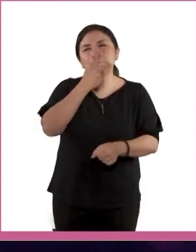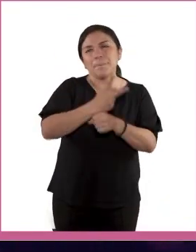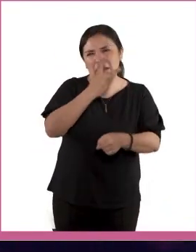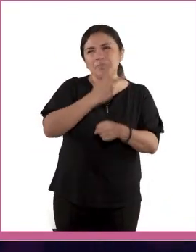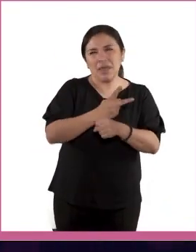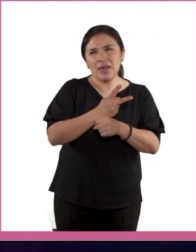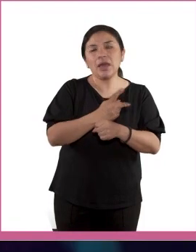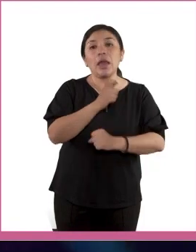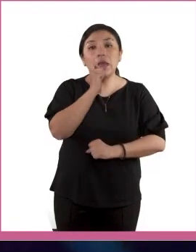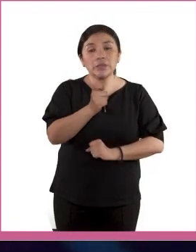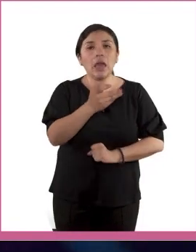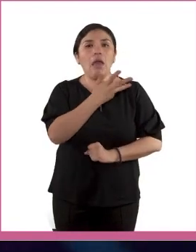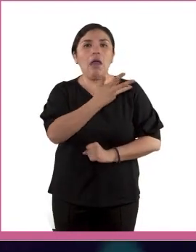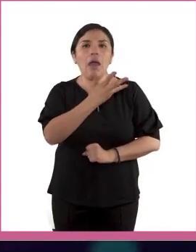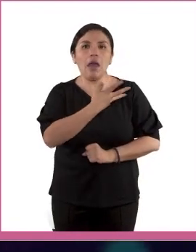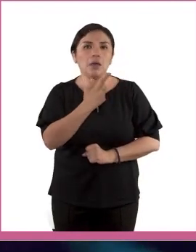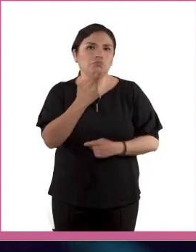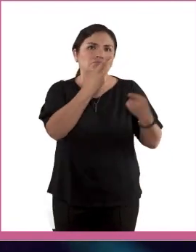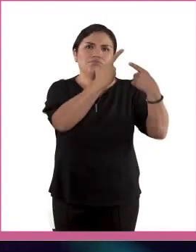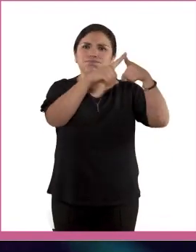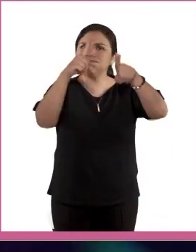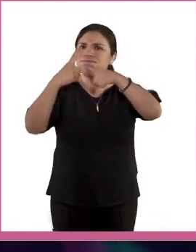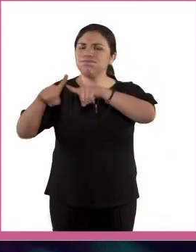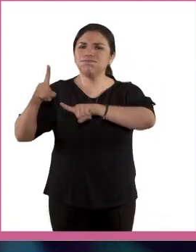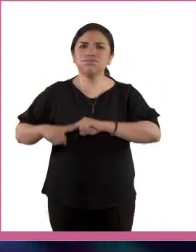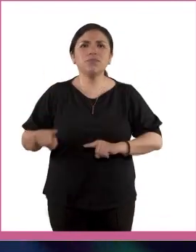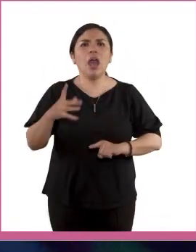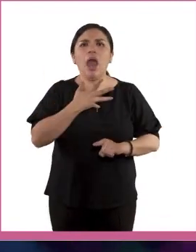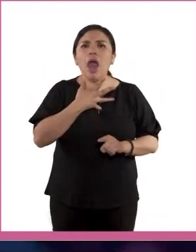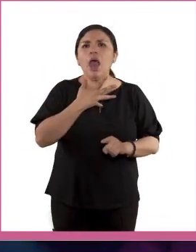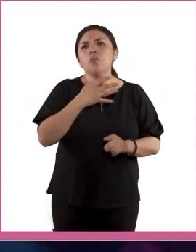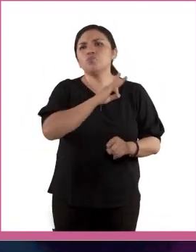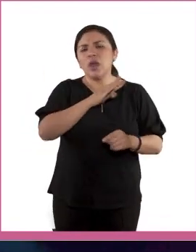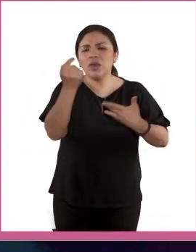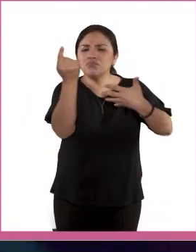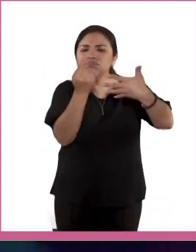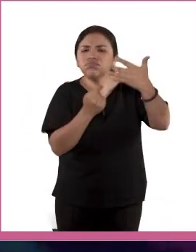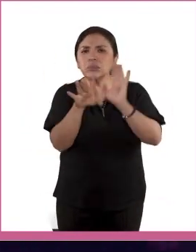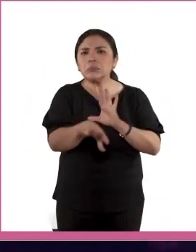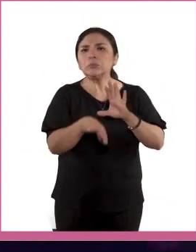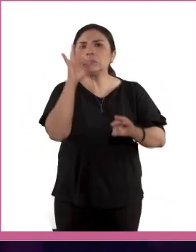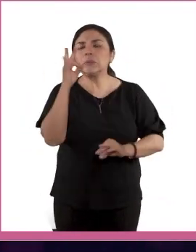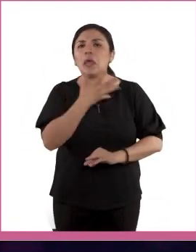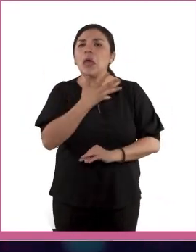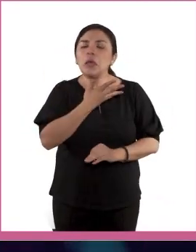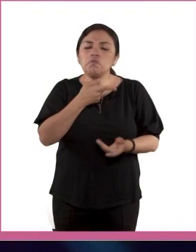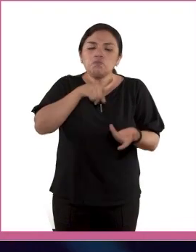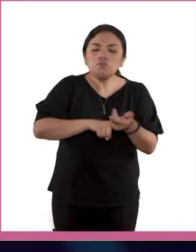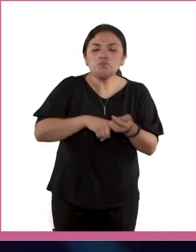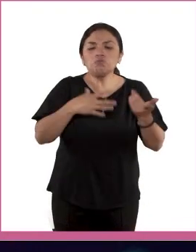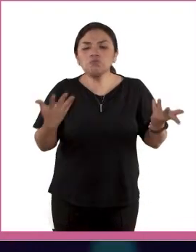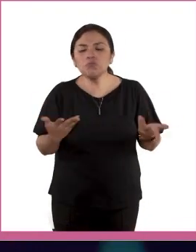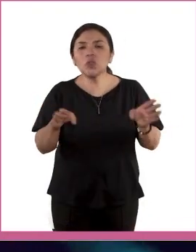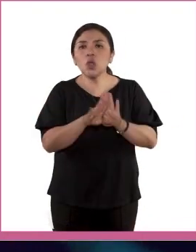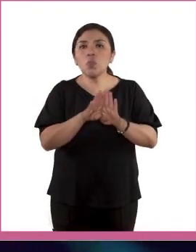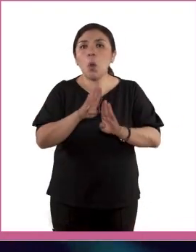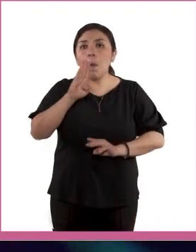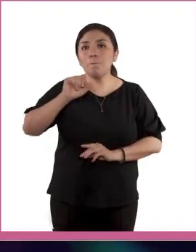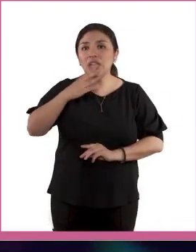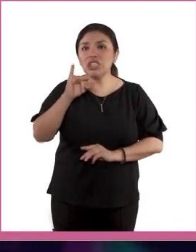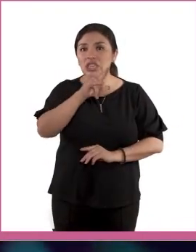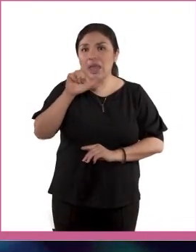media superior, tenemos variadas opciones que incluyen desde